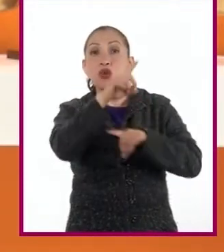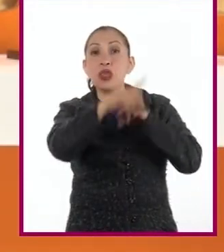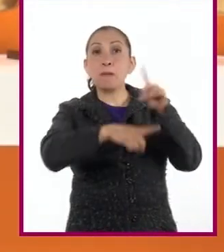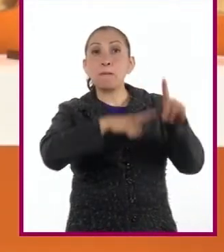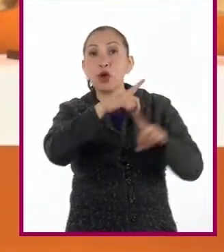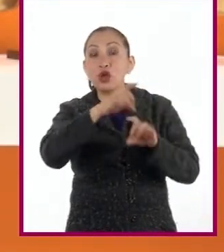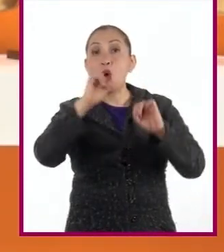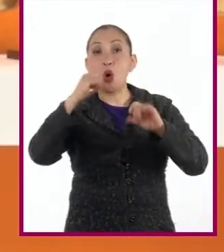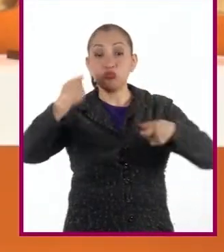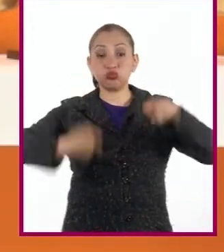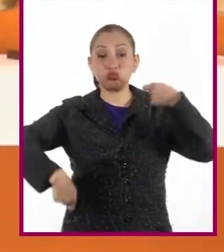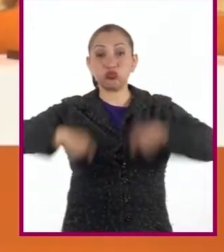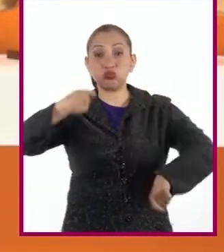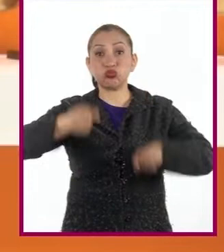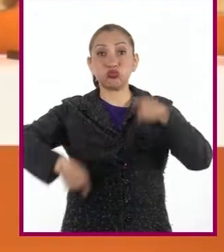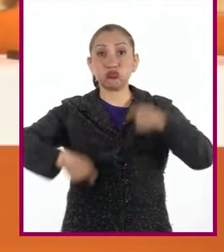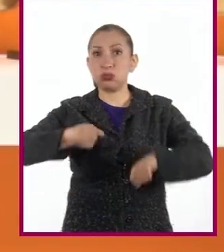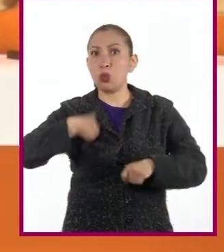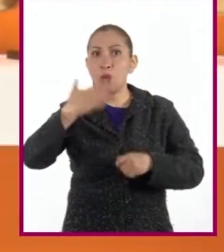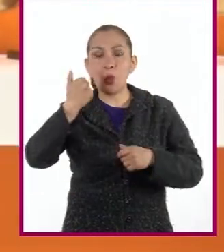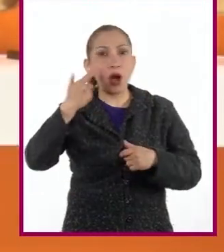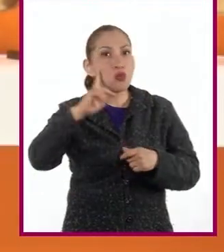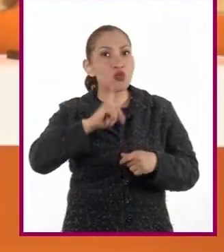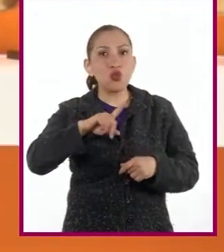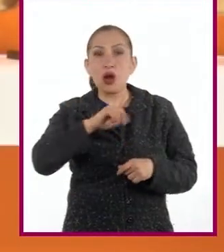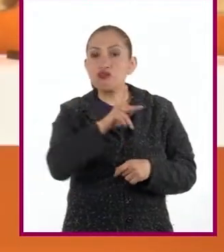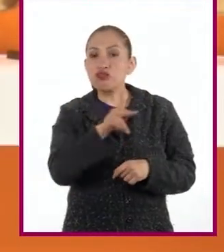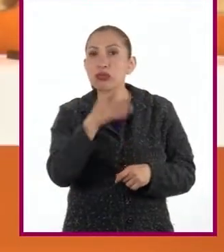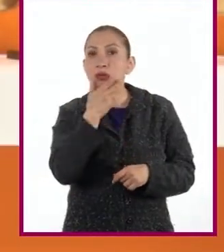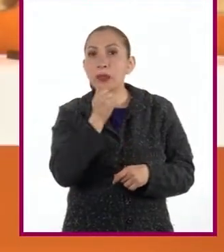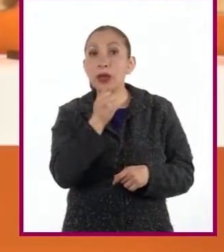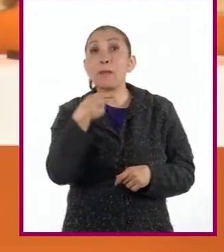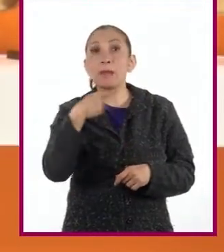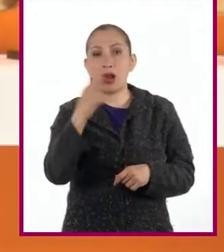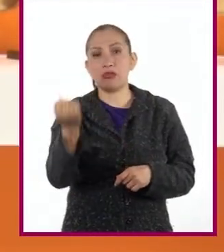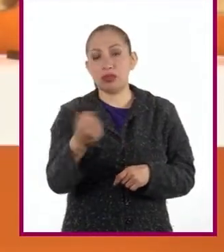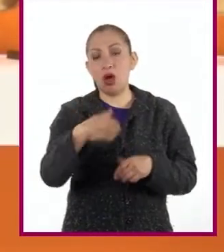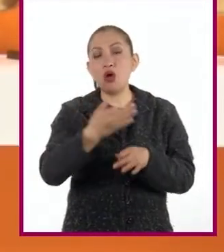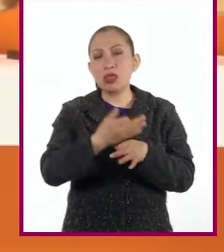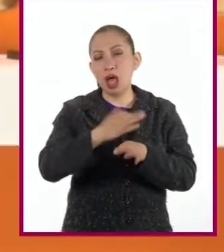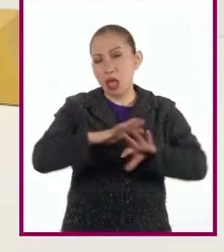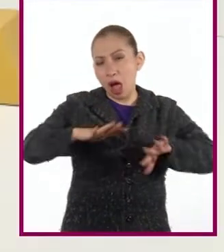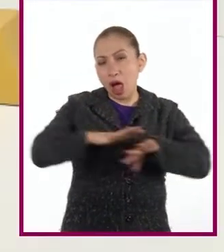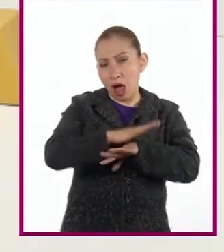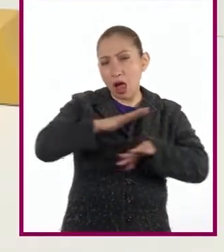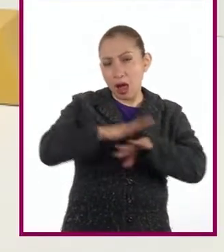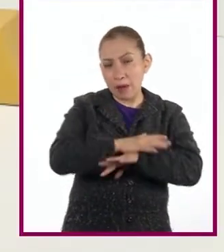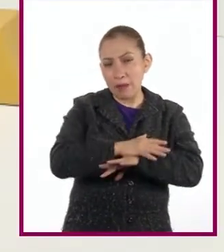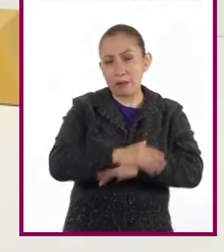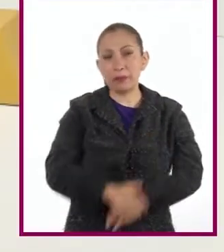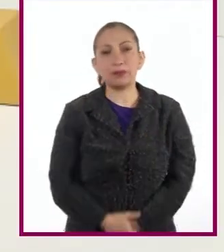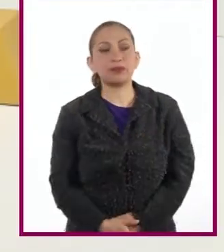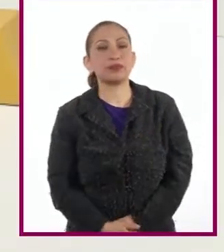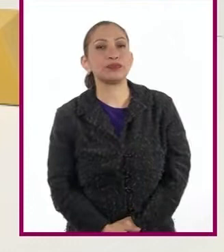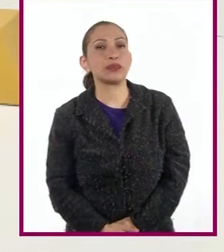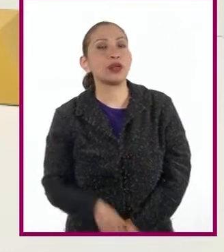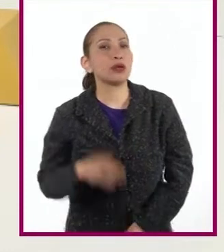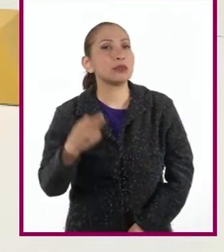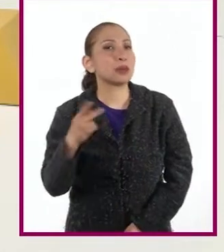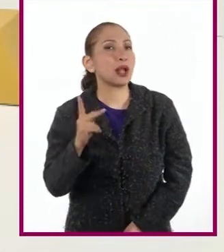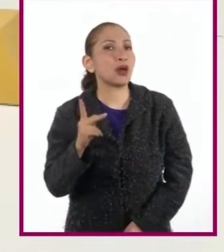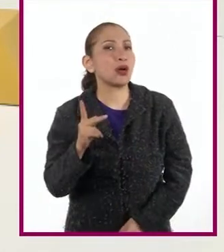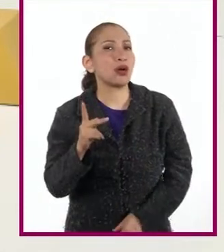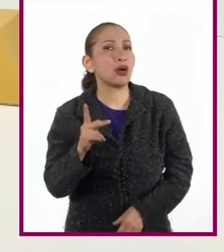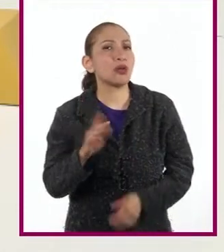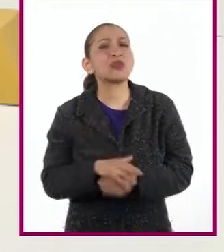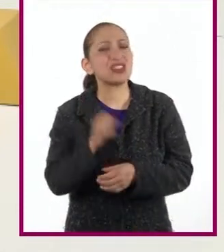o en la banda de guerra. Afortunadamente, esto ha cambiado en los últimos años. Pero, ¿por qué